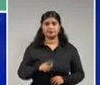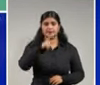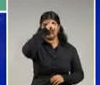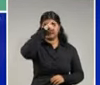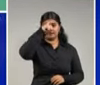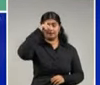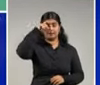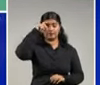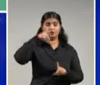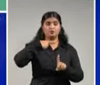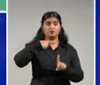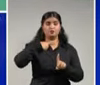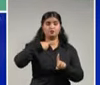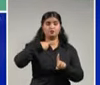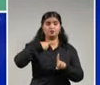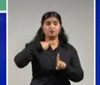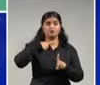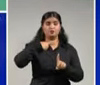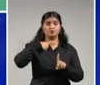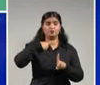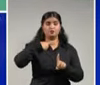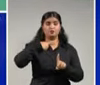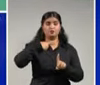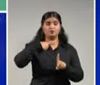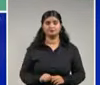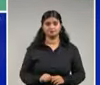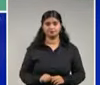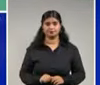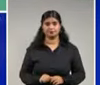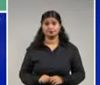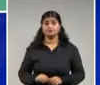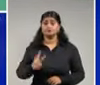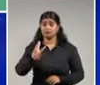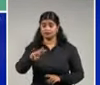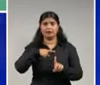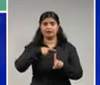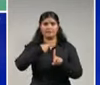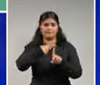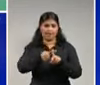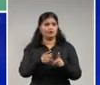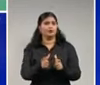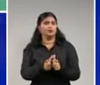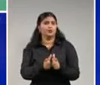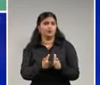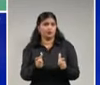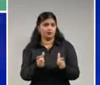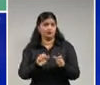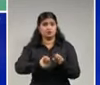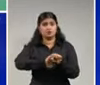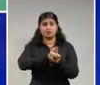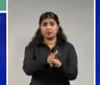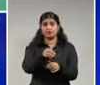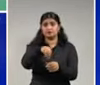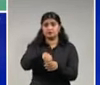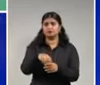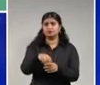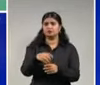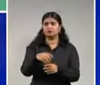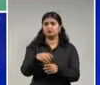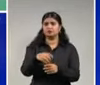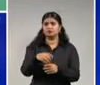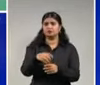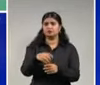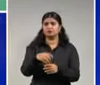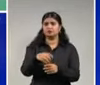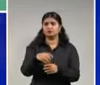reportó 3 casos autóctonos, 3 más en relación con el día anterior y con una transmisión localizada solo en uno de sus